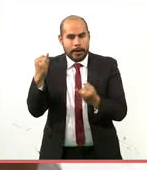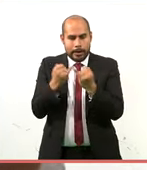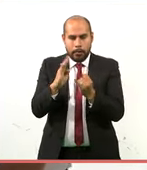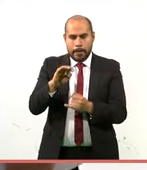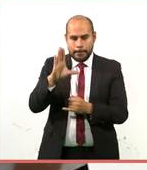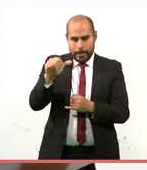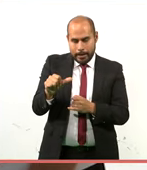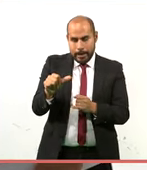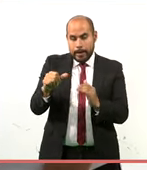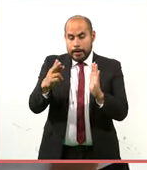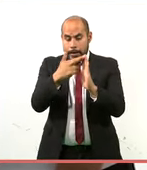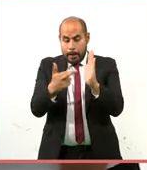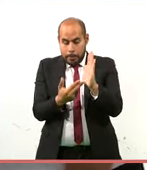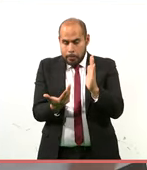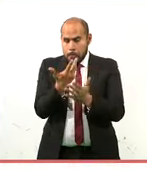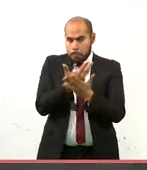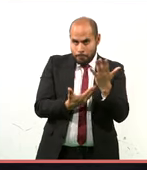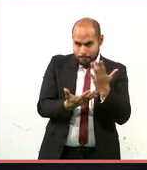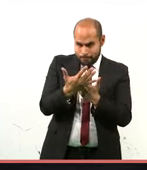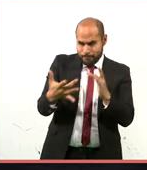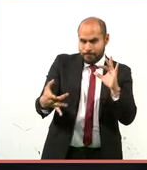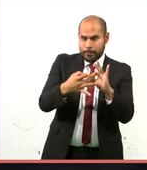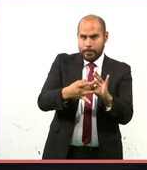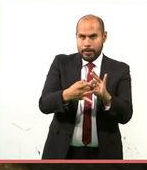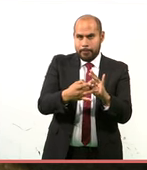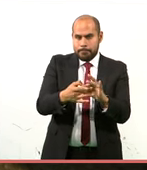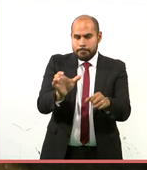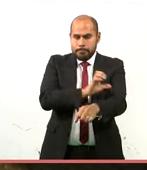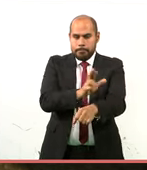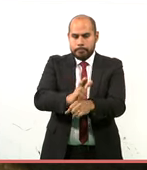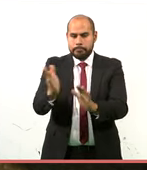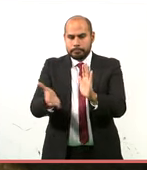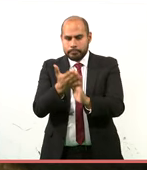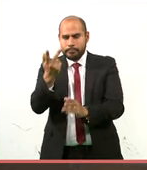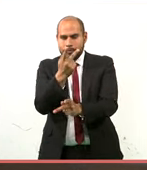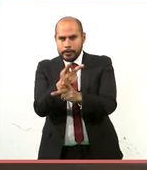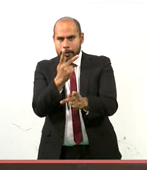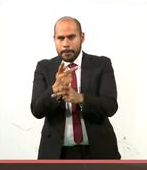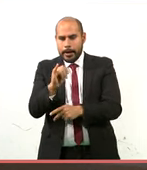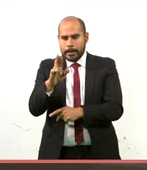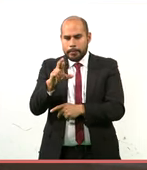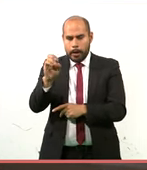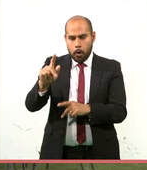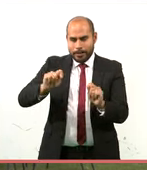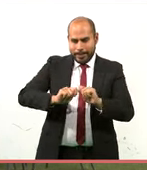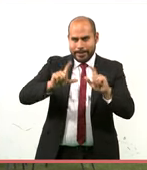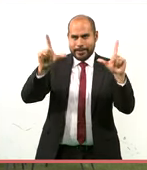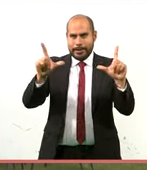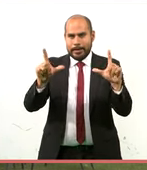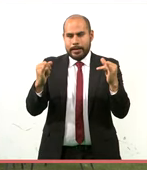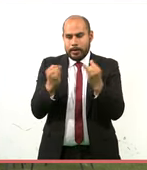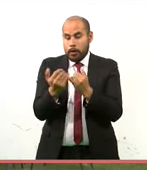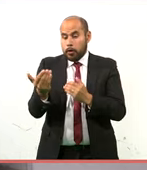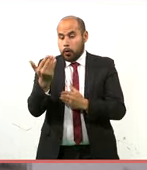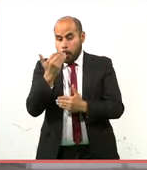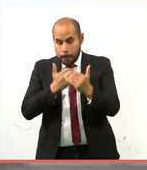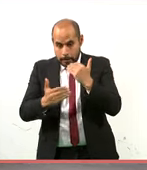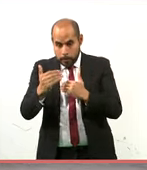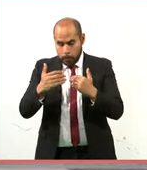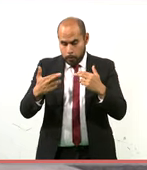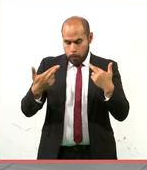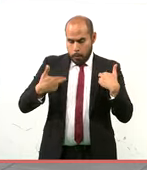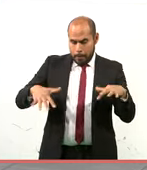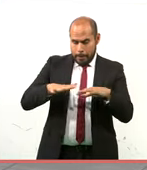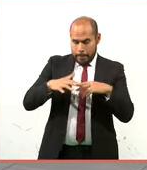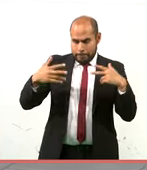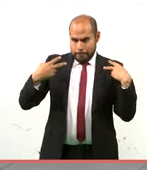el reglamento correspondiente. Se coordinaron las construcciones de la preparatoria Ibero Tlaxcala, el comedor y vestidores